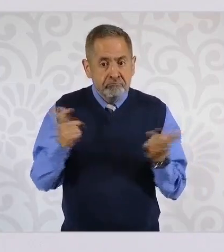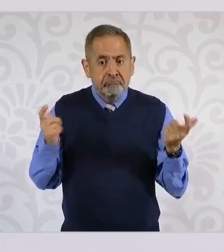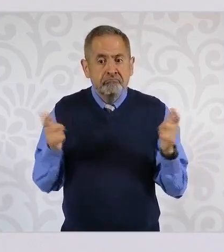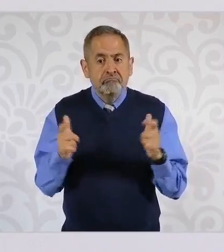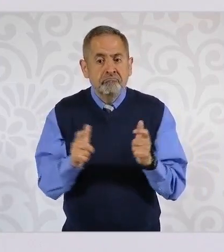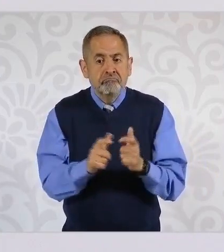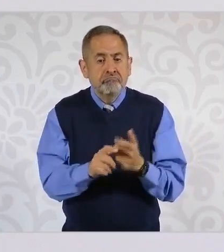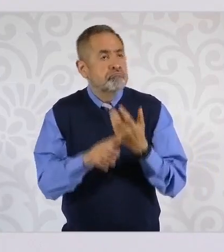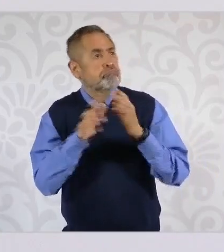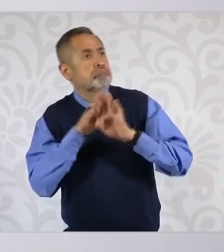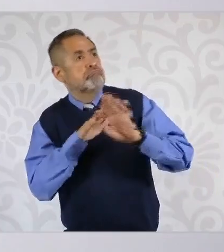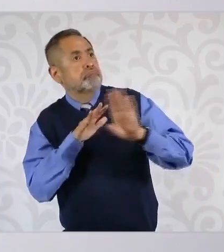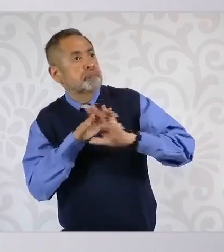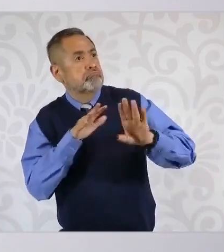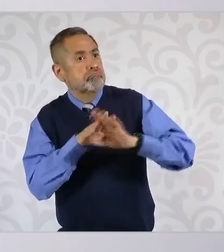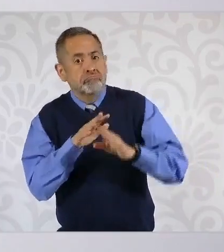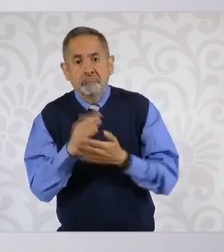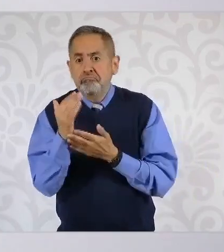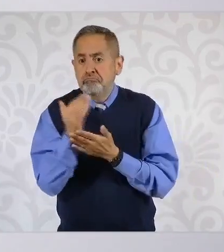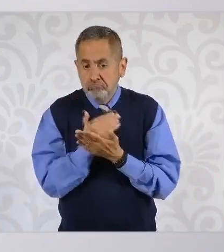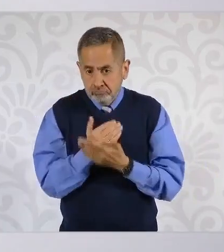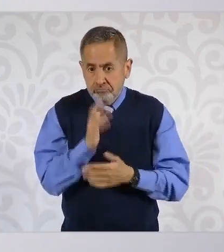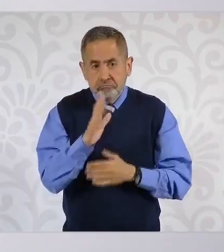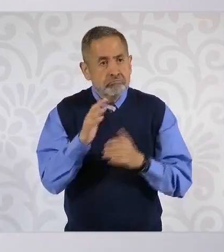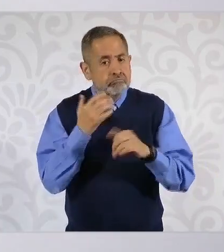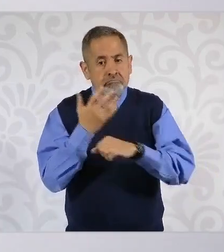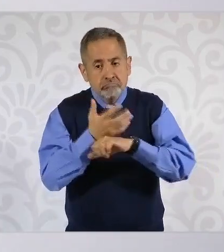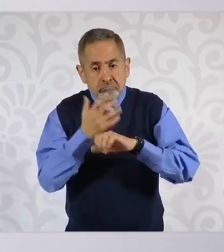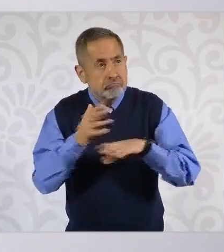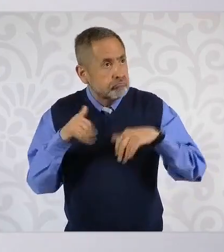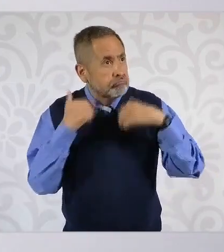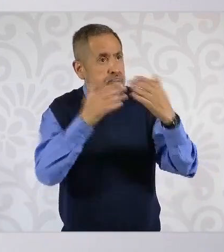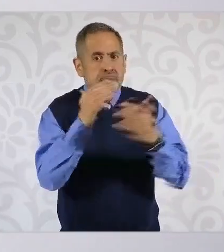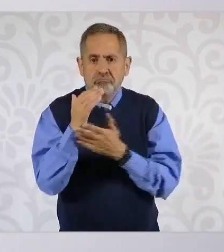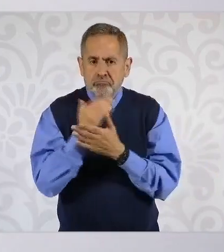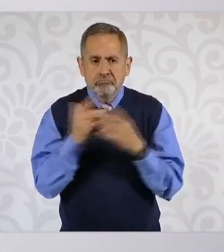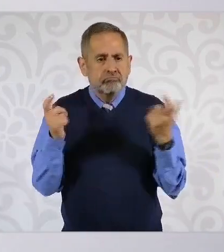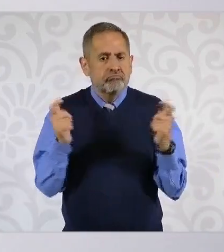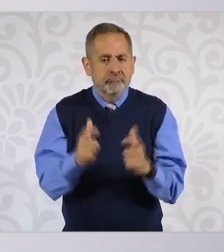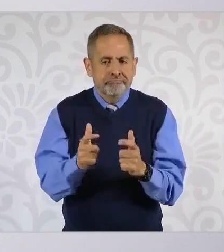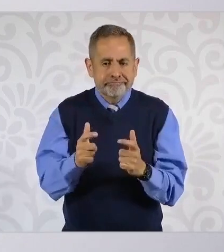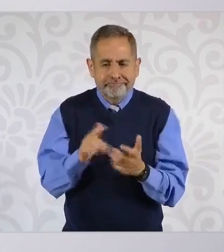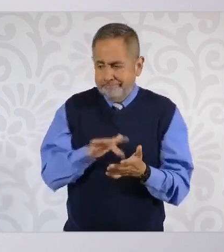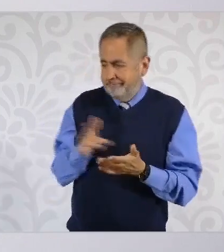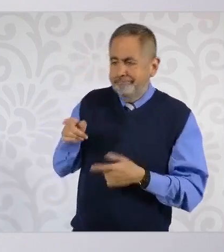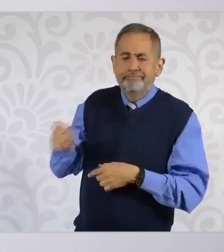la llegada de migrantes a los Estados Unidos.